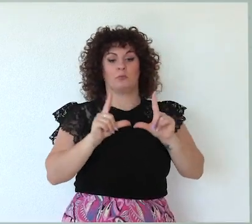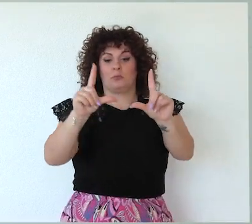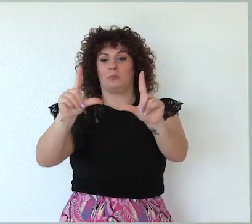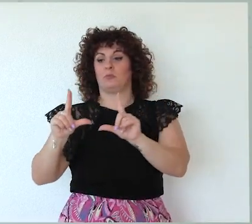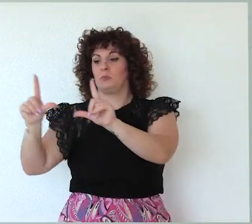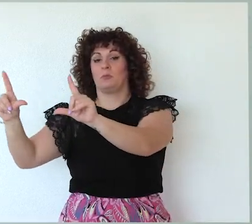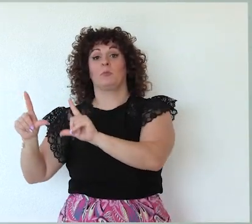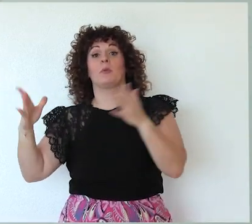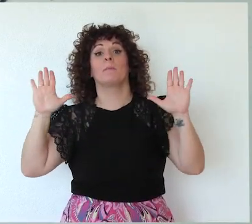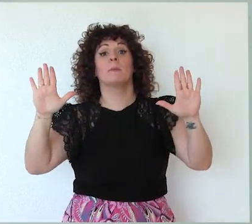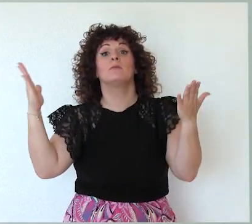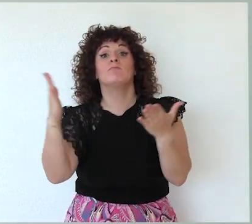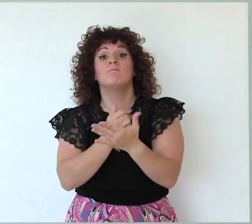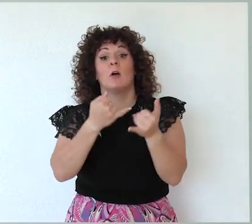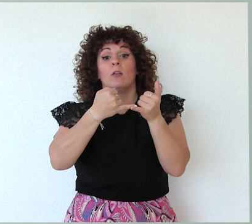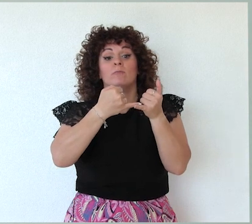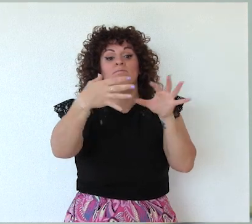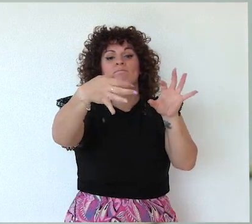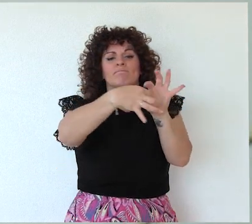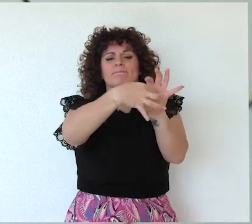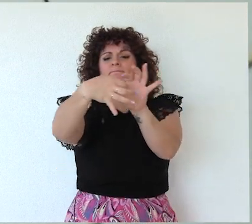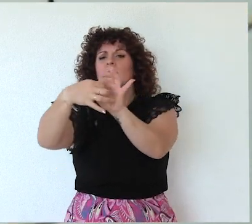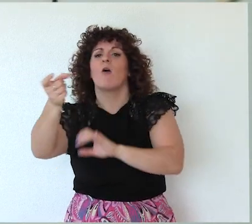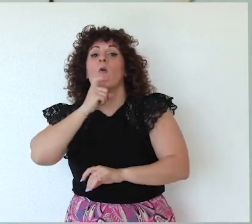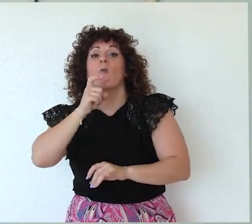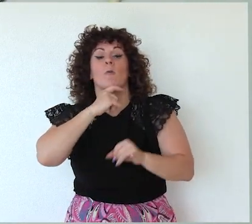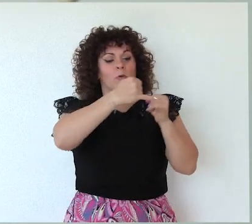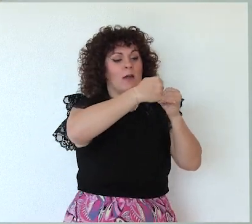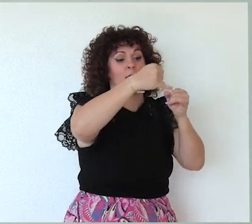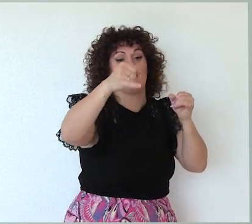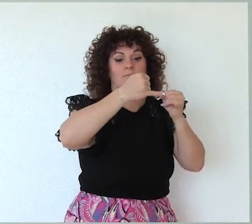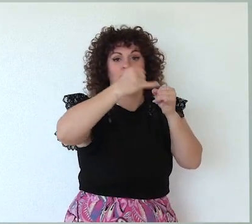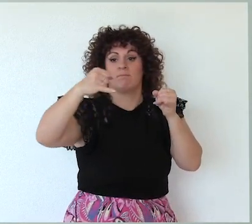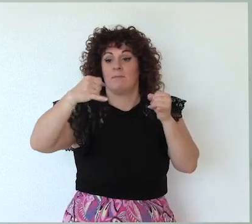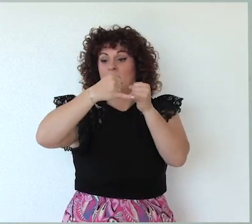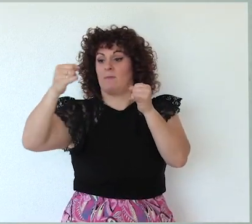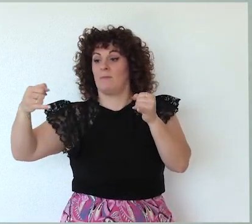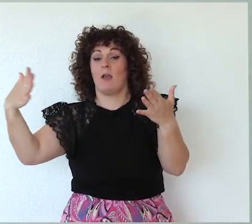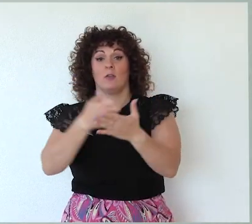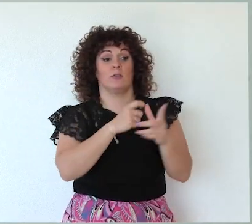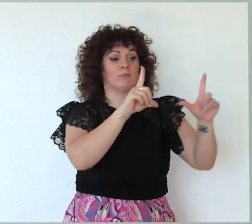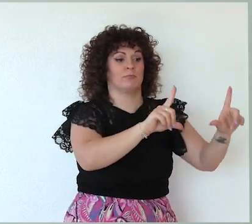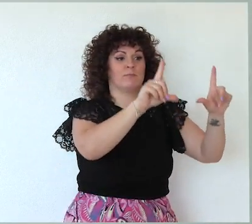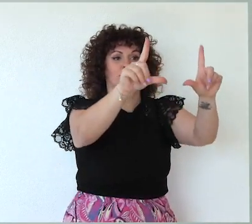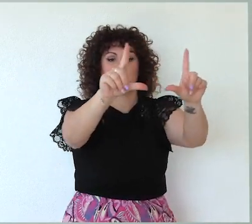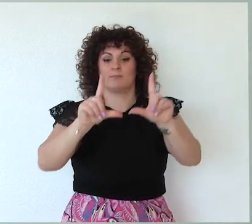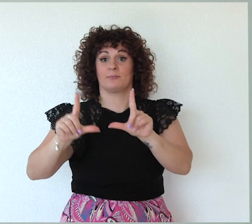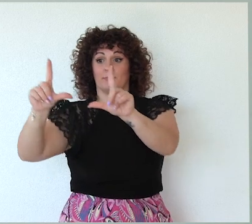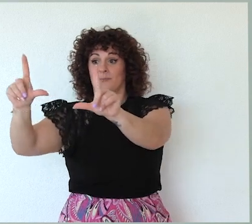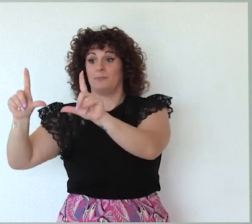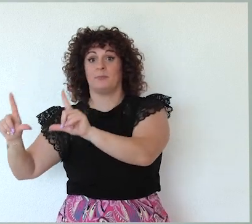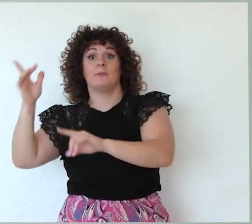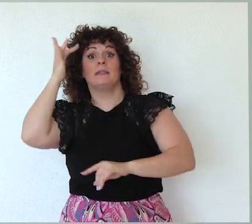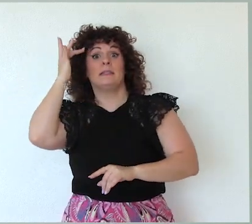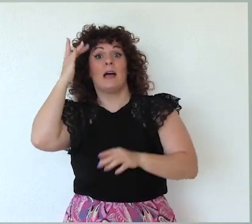Estos televisores se conectan entre sí por unos cables que con la electricidad van proyectando las imágenes. Así